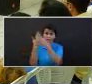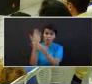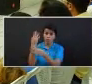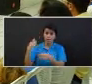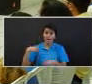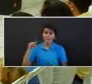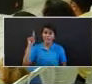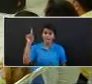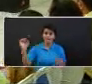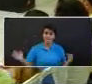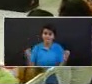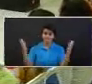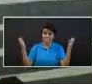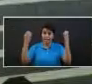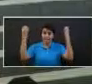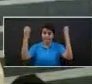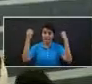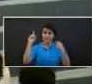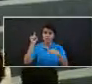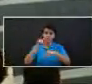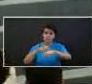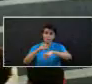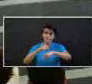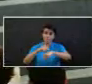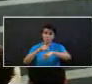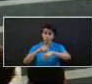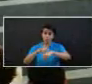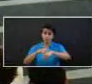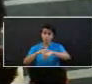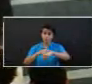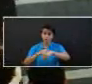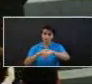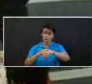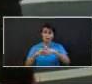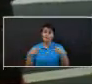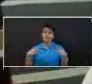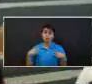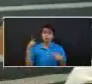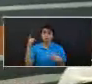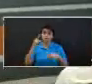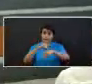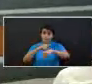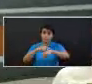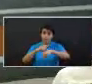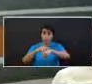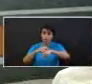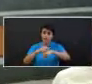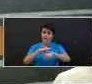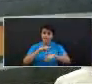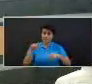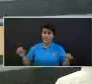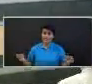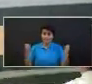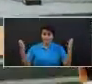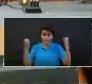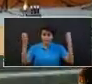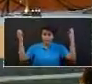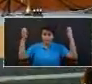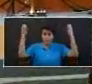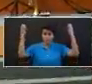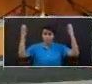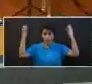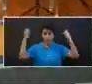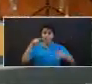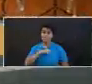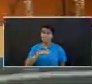exalte a su debido tiempo. Va a haber un tiempo en el cual va a ser exaltado, vamos a ser exaltados y